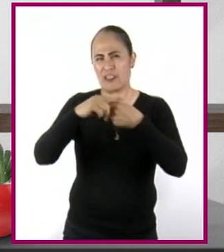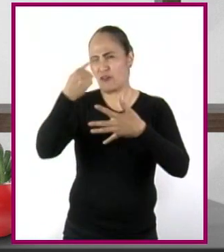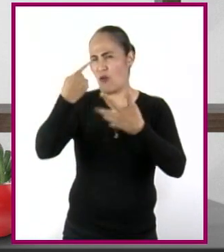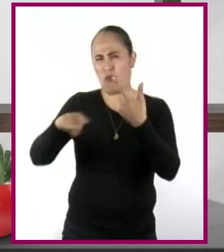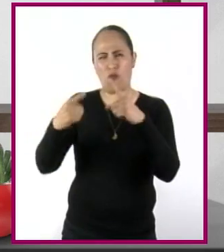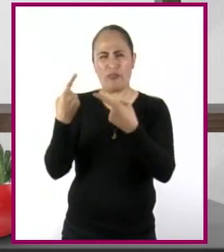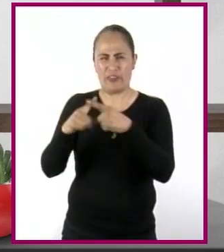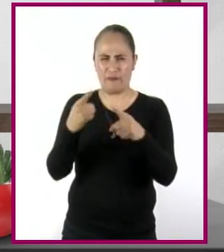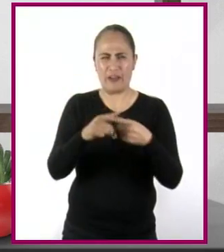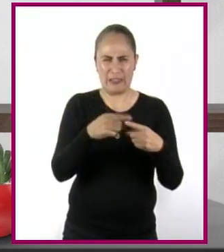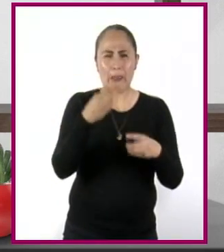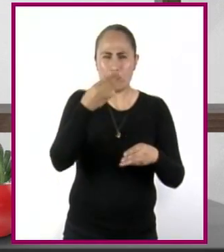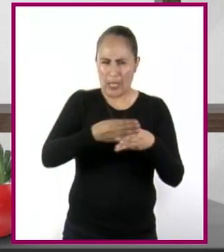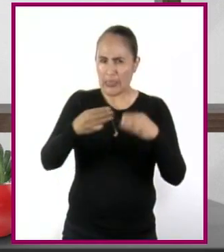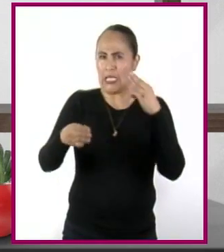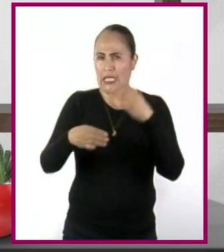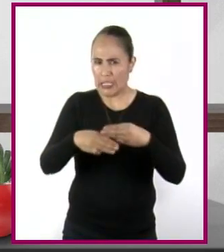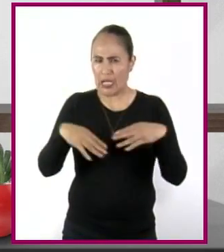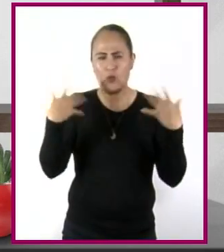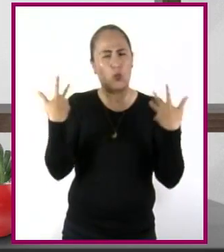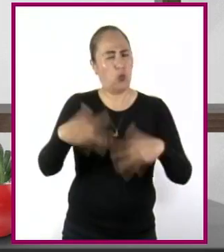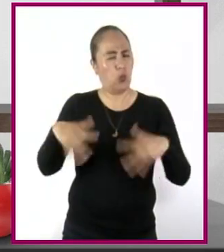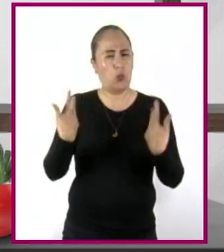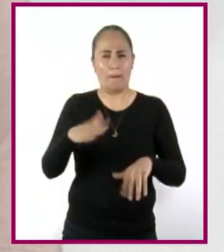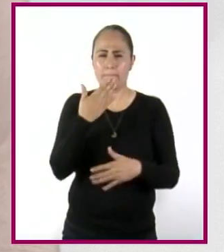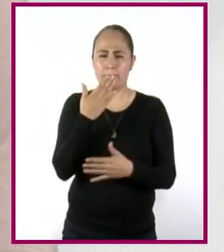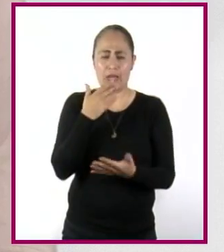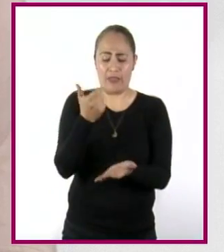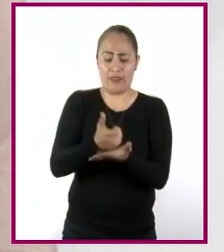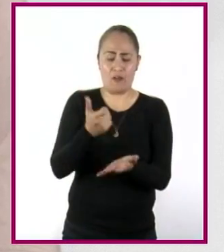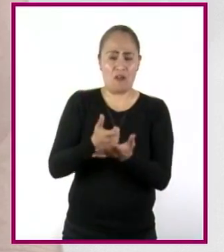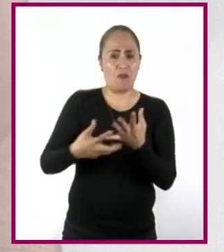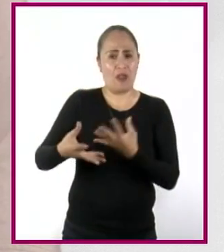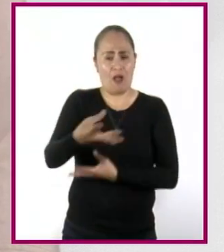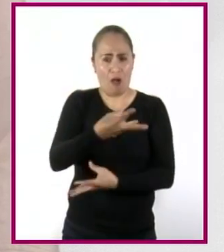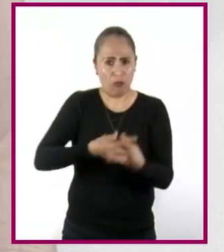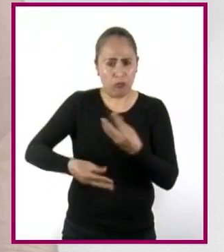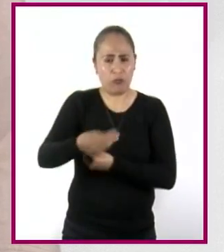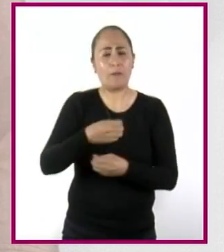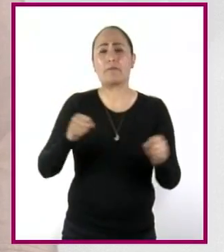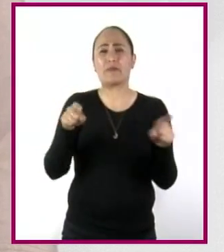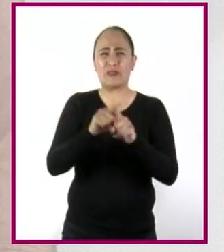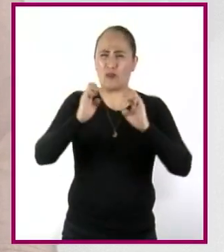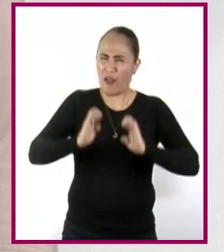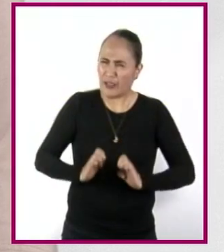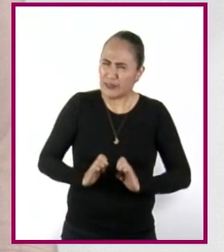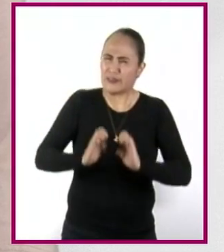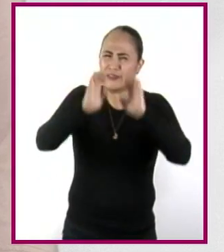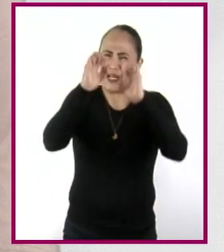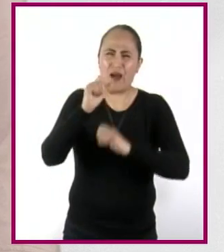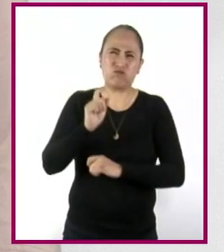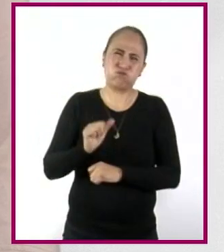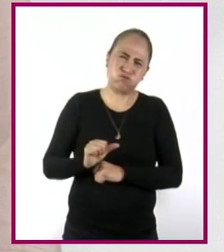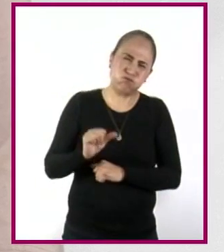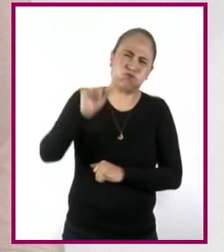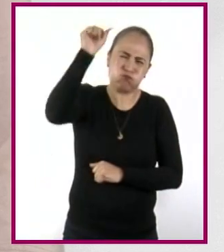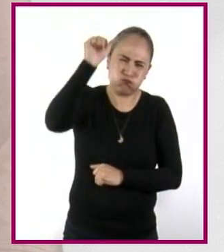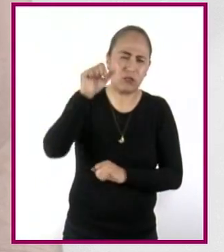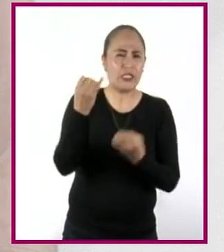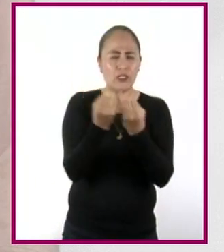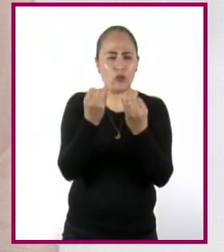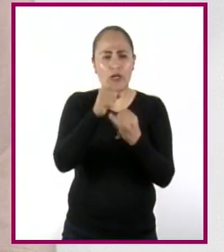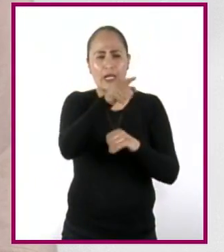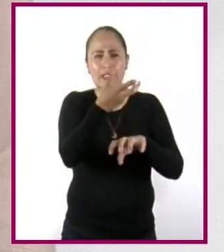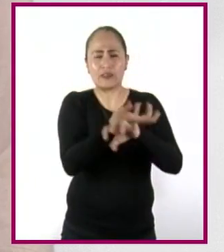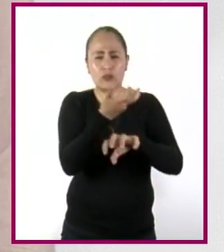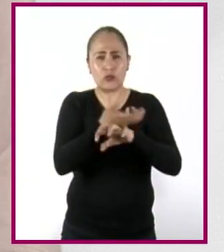materias y productos que además mantenían una enorme economía. Igual que los rascacielos, en Estados Unidos se inventaron religiones que